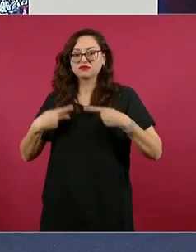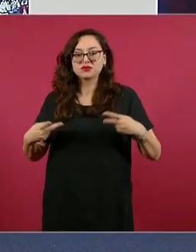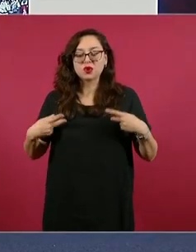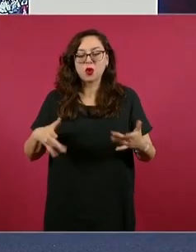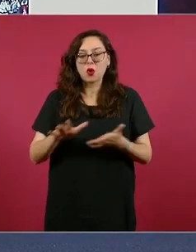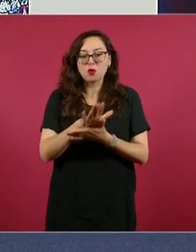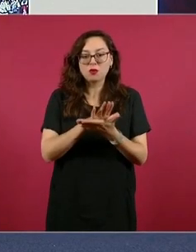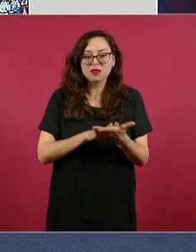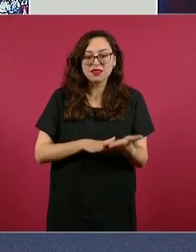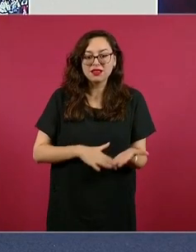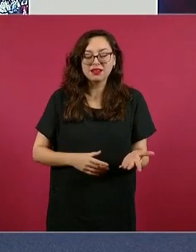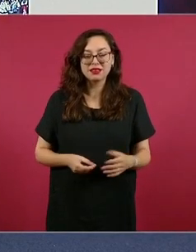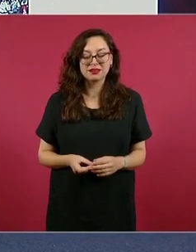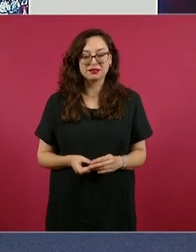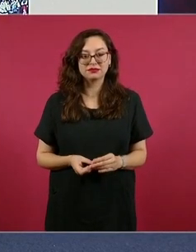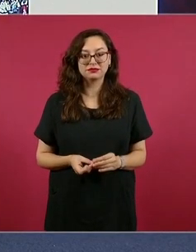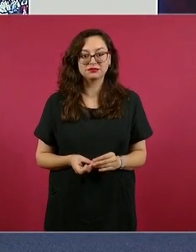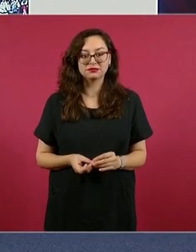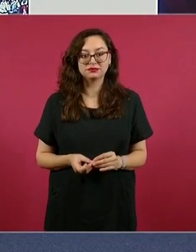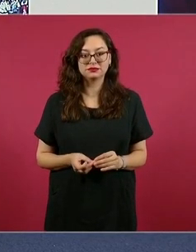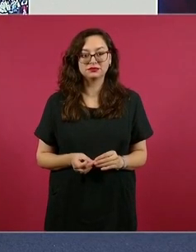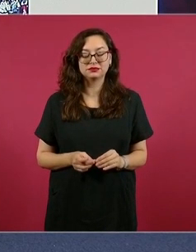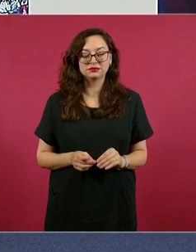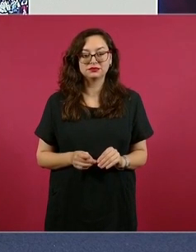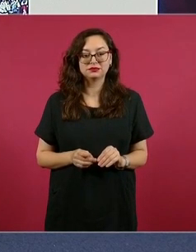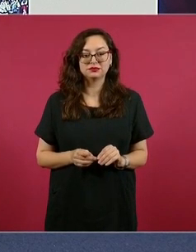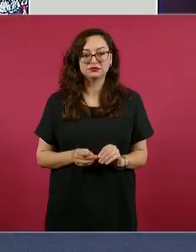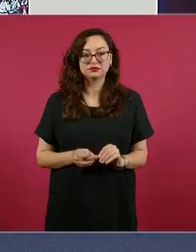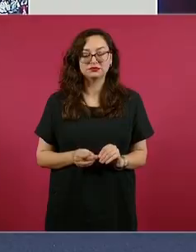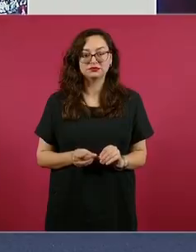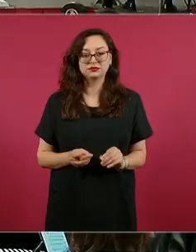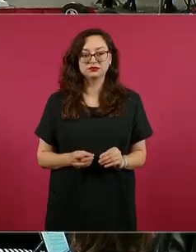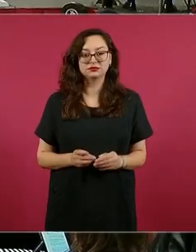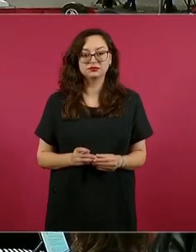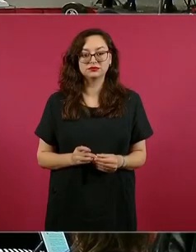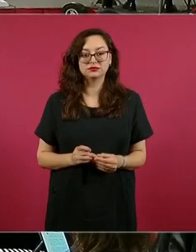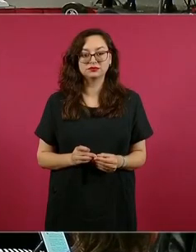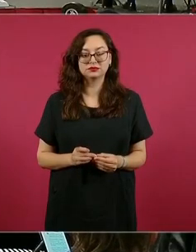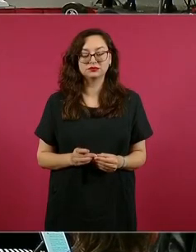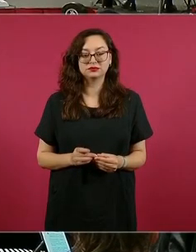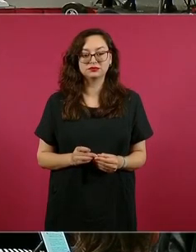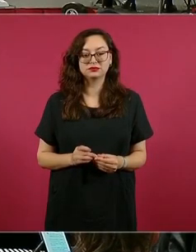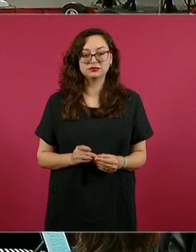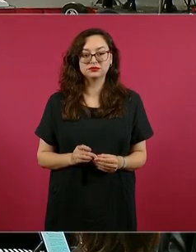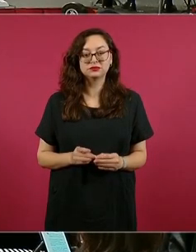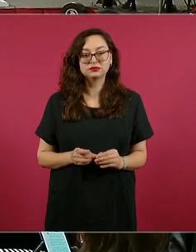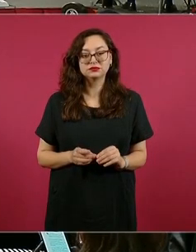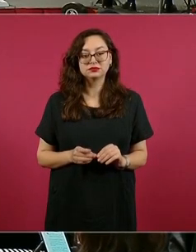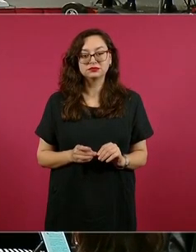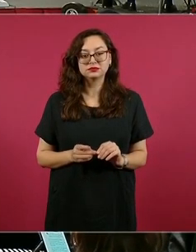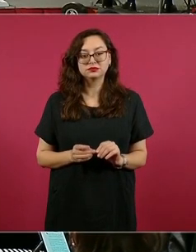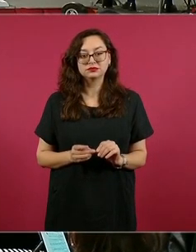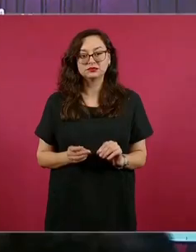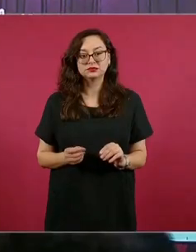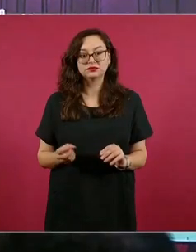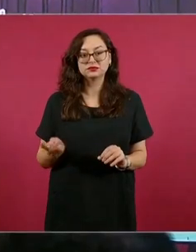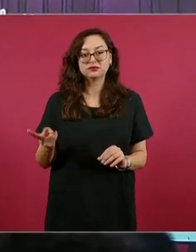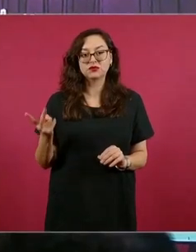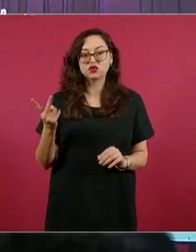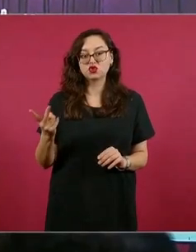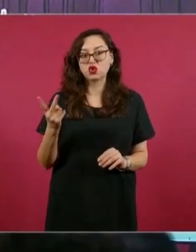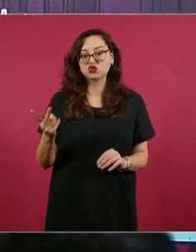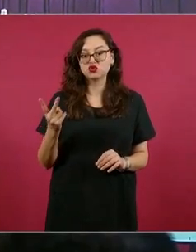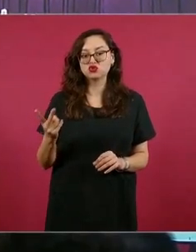de mayoría en aquel entonces que yo recuerdo es Escuitlagua, ¿no? Ellos dos ganaron de